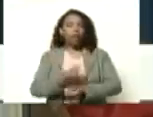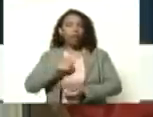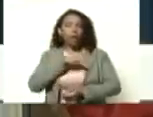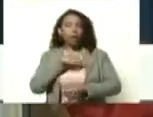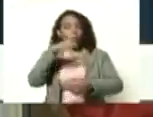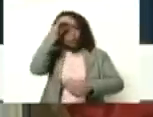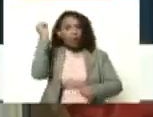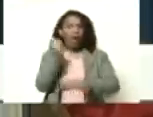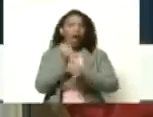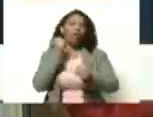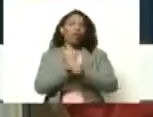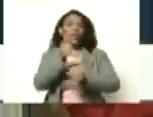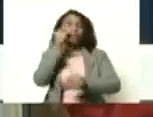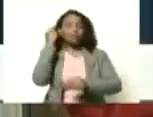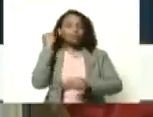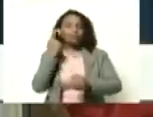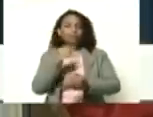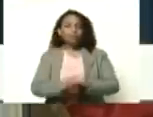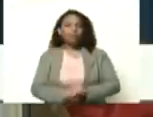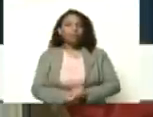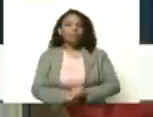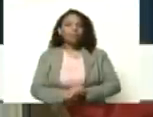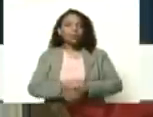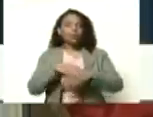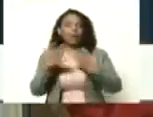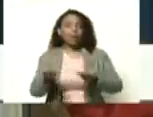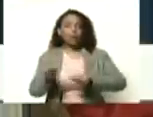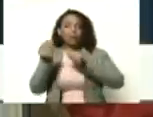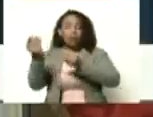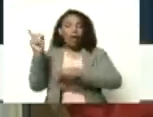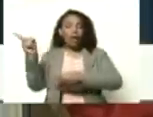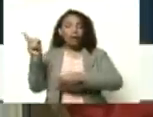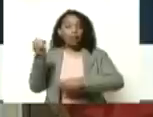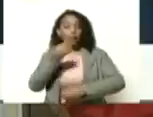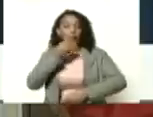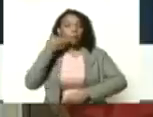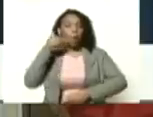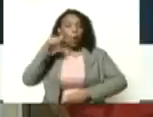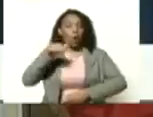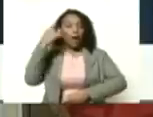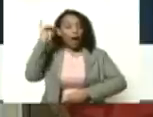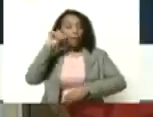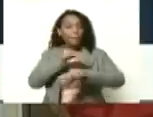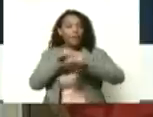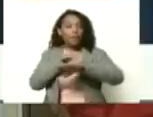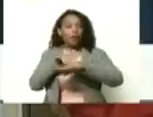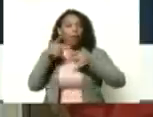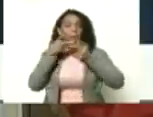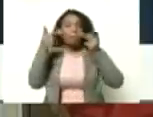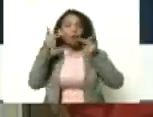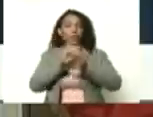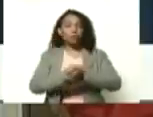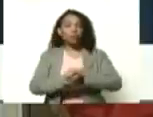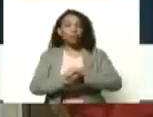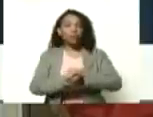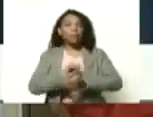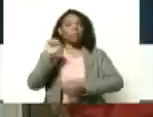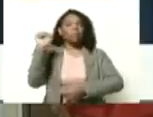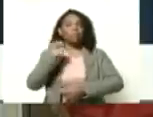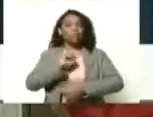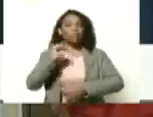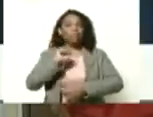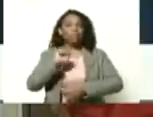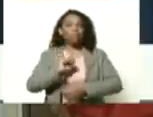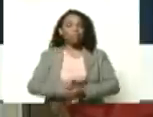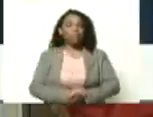empleados trabajadores que le ha dado este prestigio que tiene el ministerio público y que efectivamente